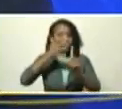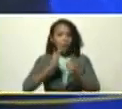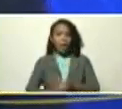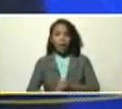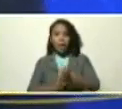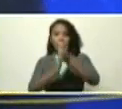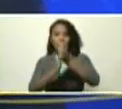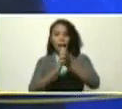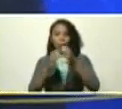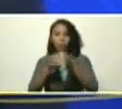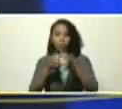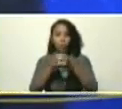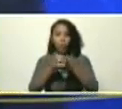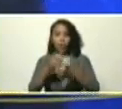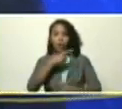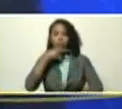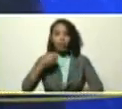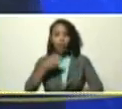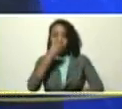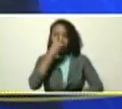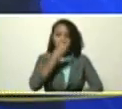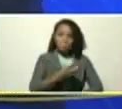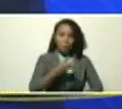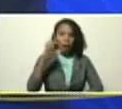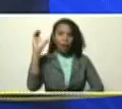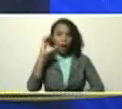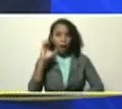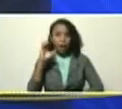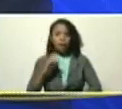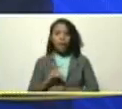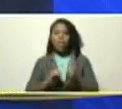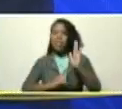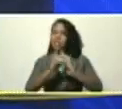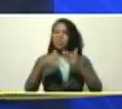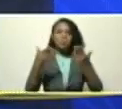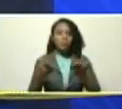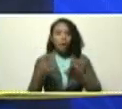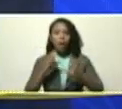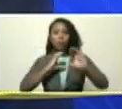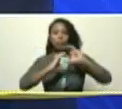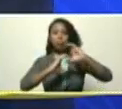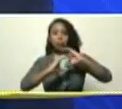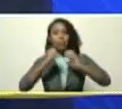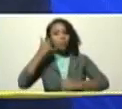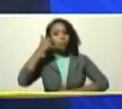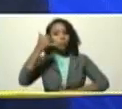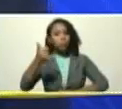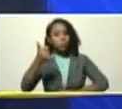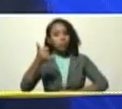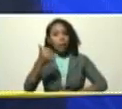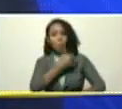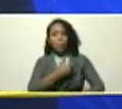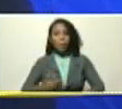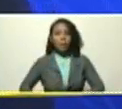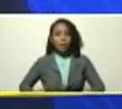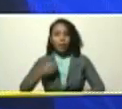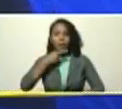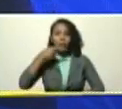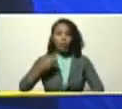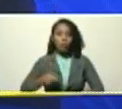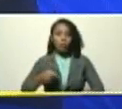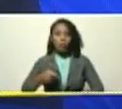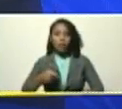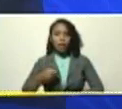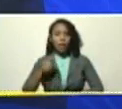la delegación de Rusia y visitar Caracas en desarrollo de la conversación telefónica con el presidente Putin.